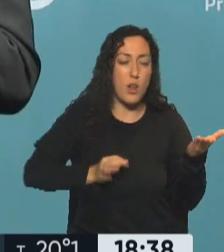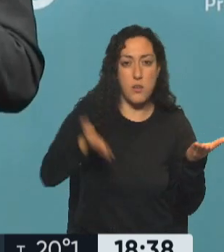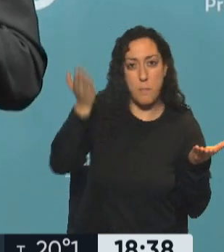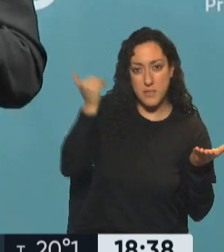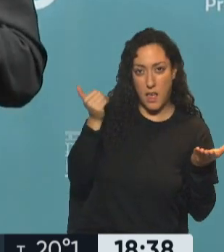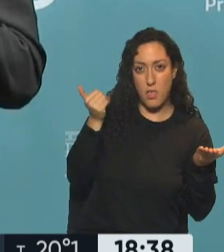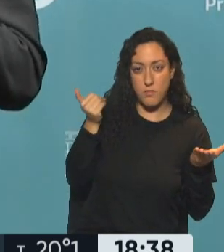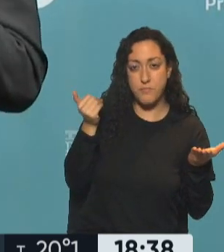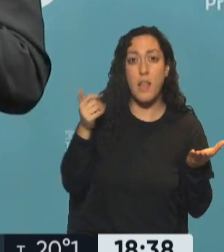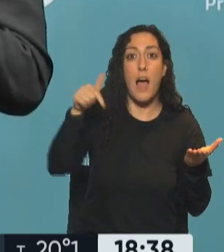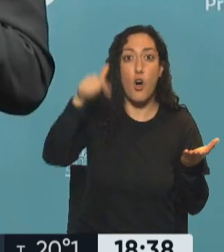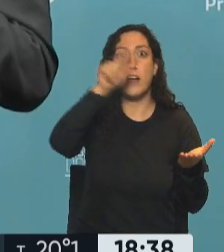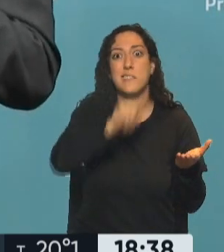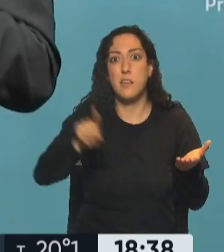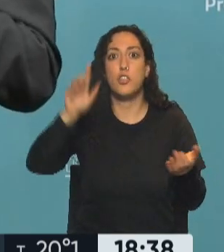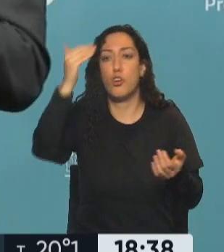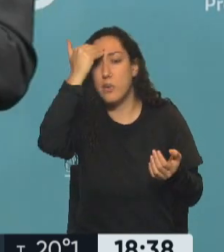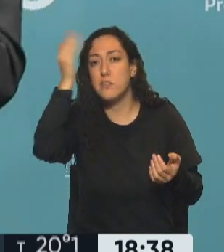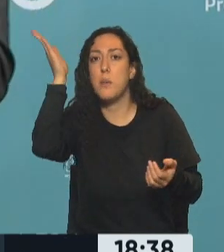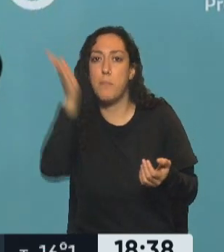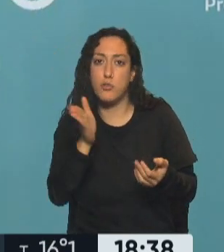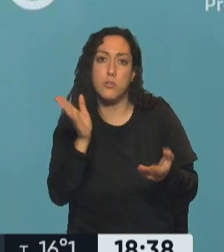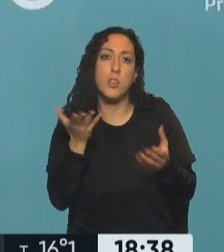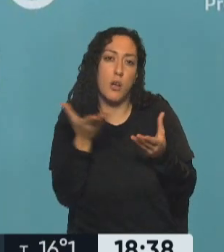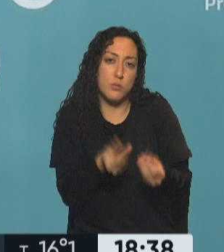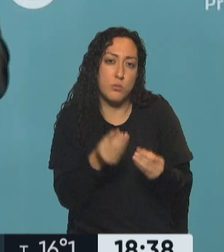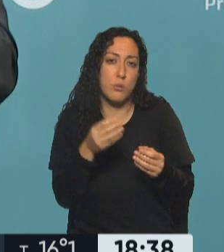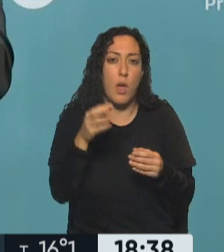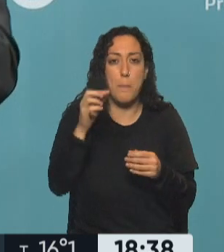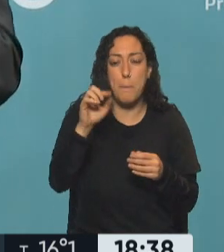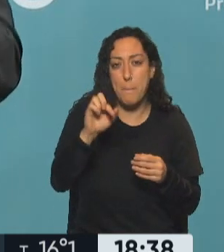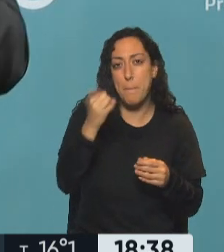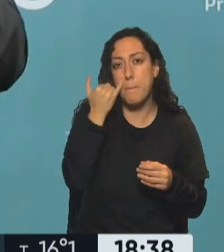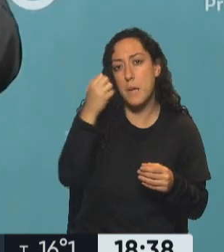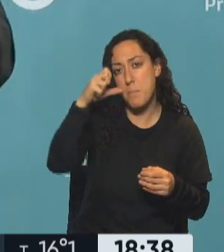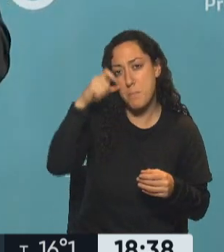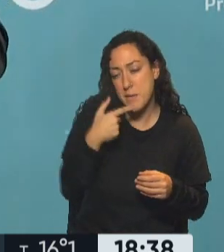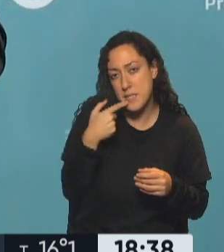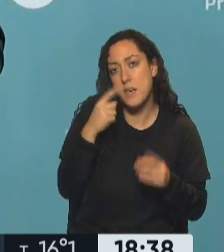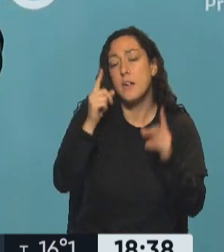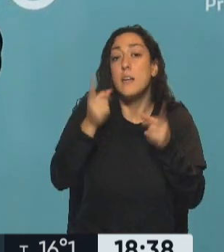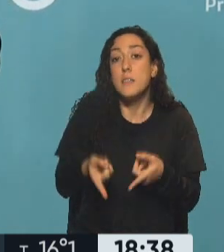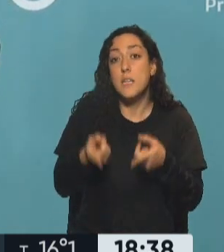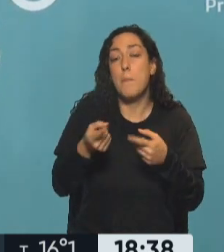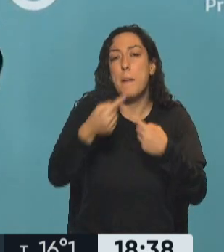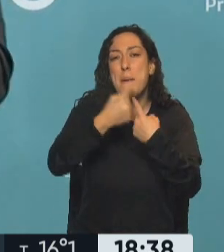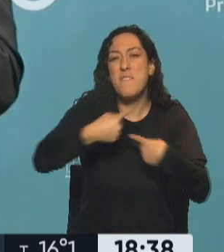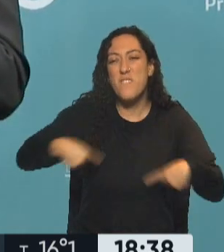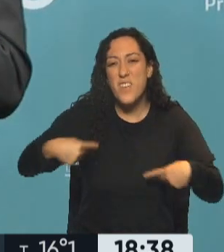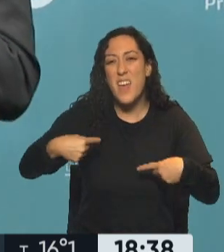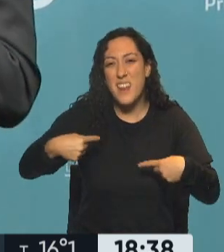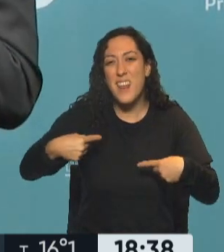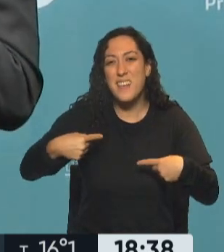a 115%. Al mismo tiempo, otro conjunto de importaciones, como es el caso de los bienes suntuarios o las